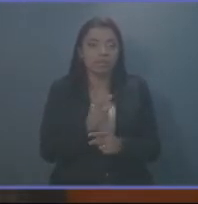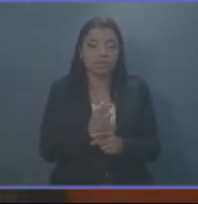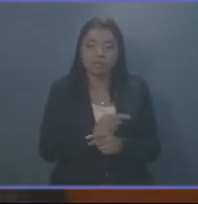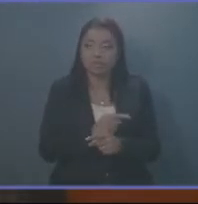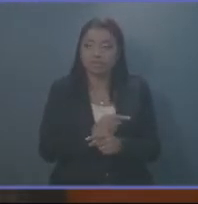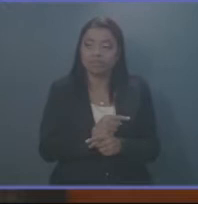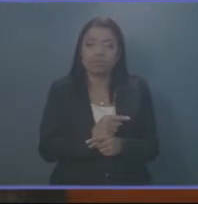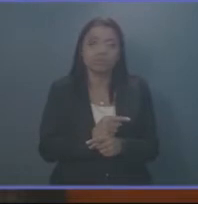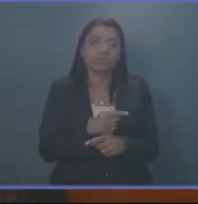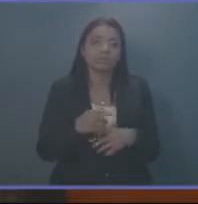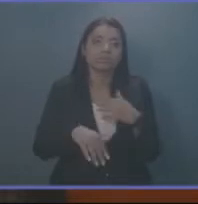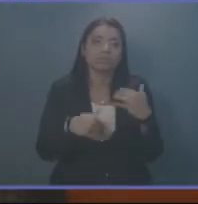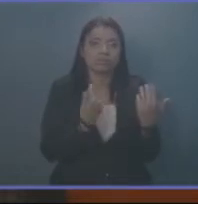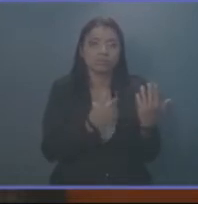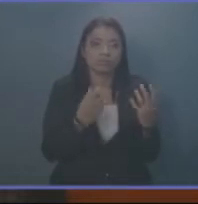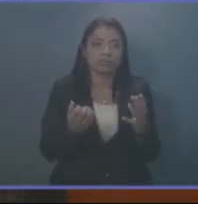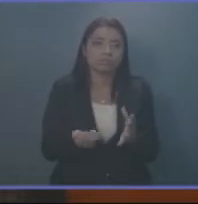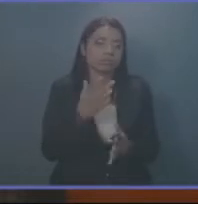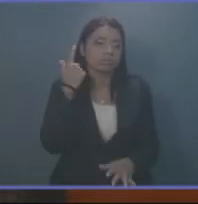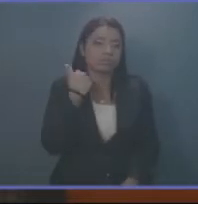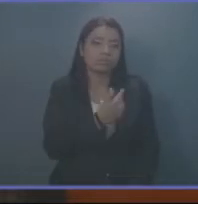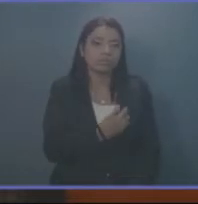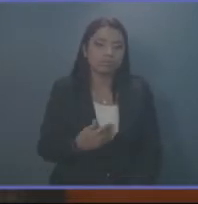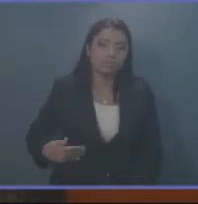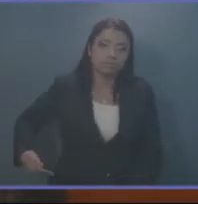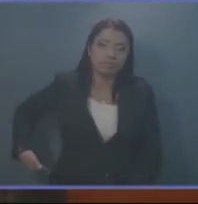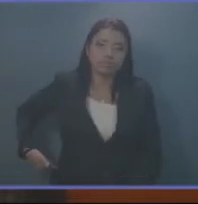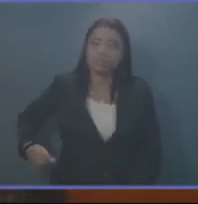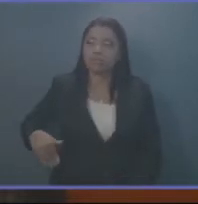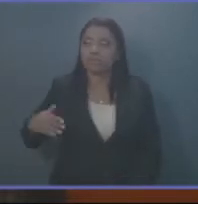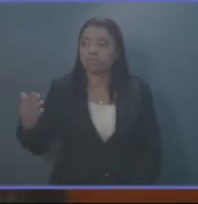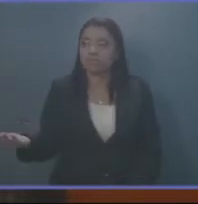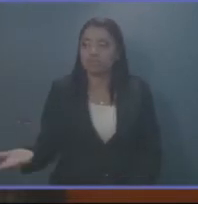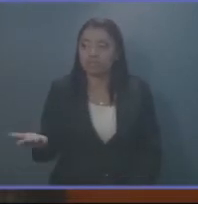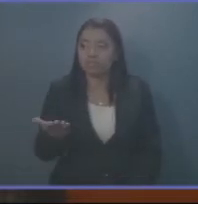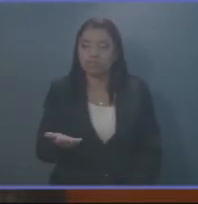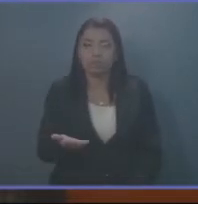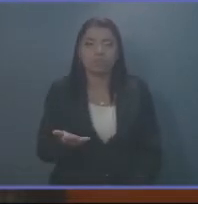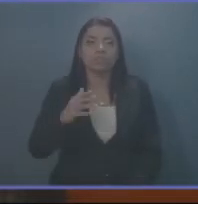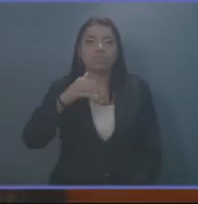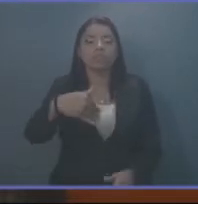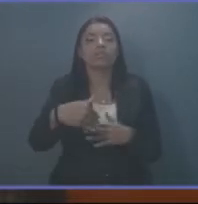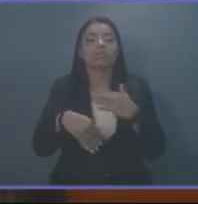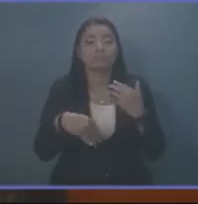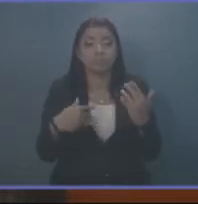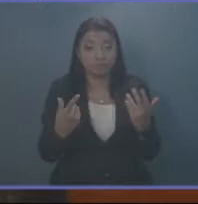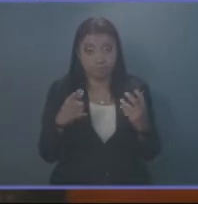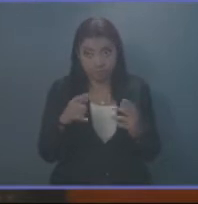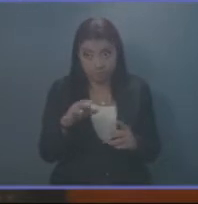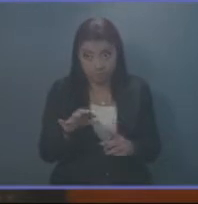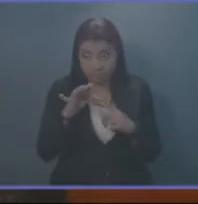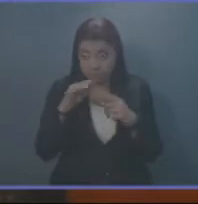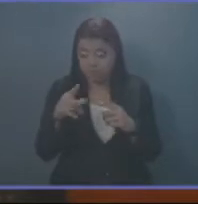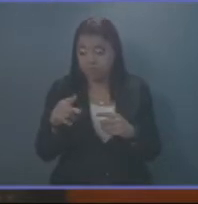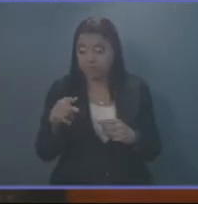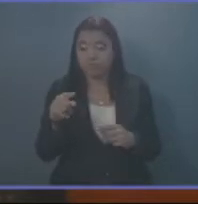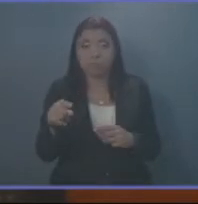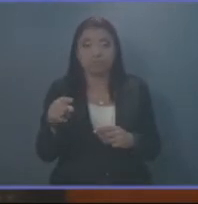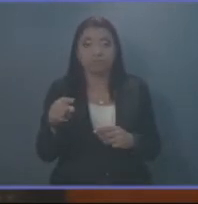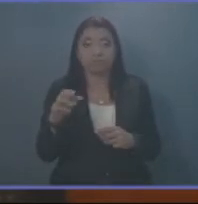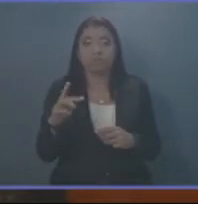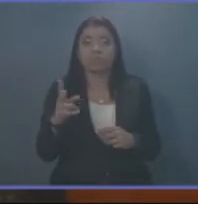pues tiene que llegar un nuevo presidente. De igual manera, tiene el nombramiento de